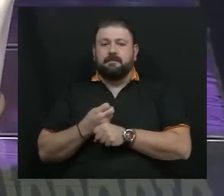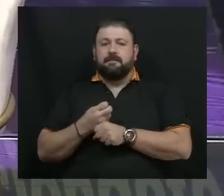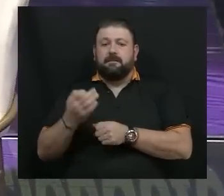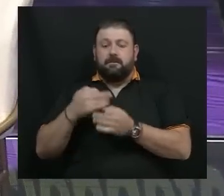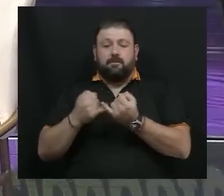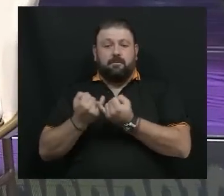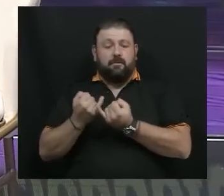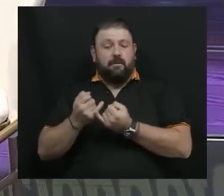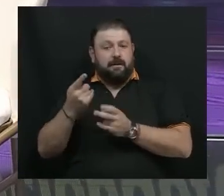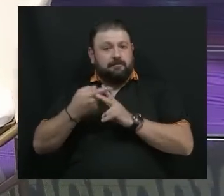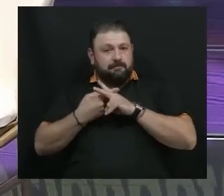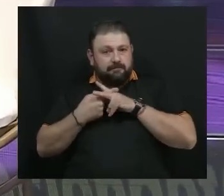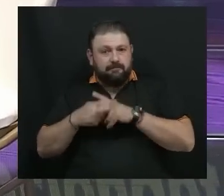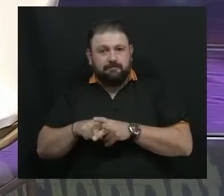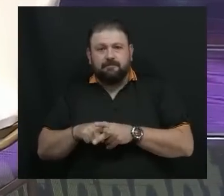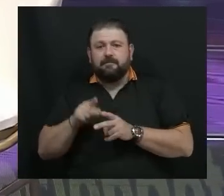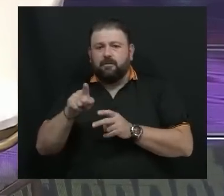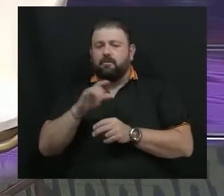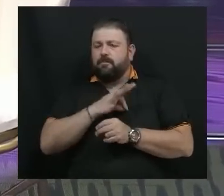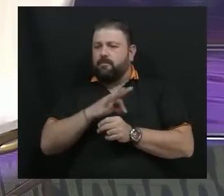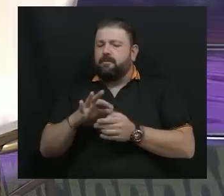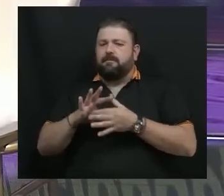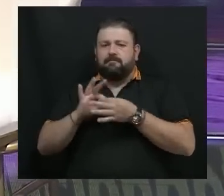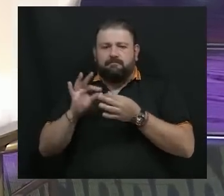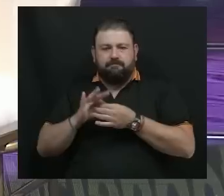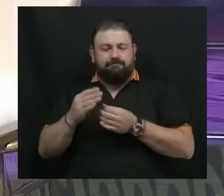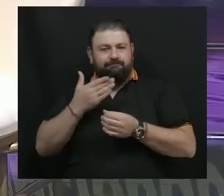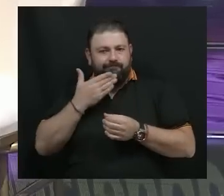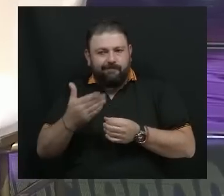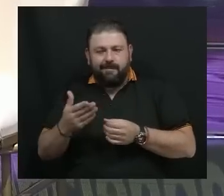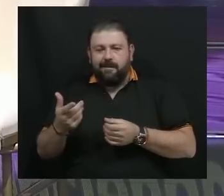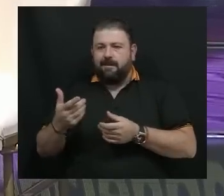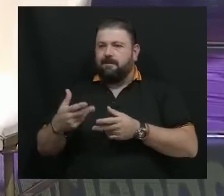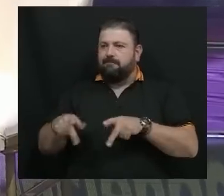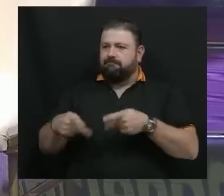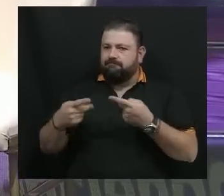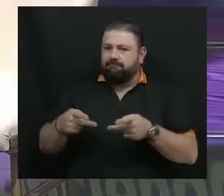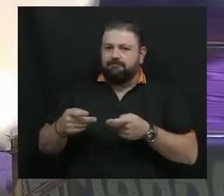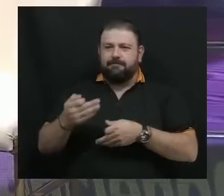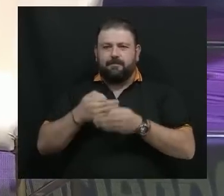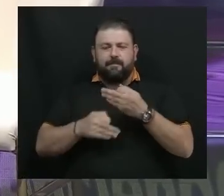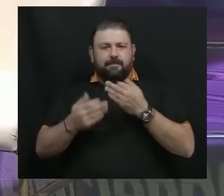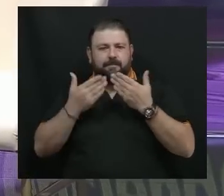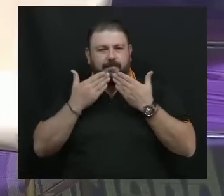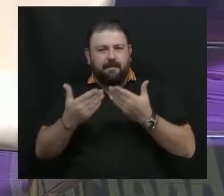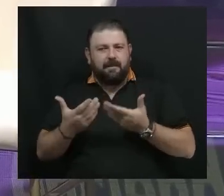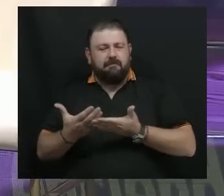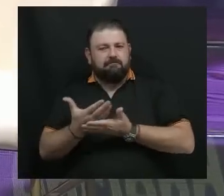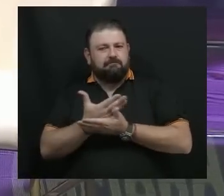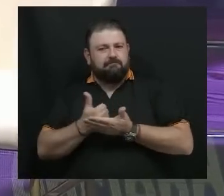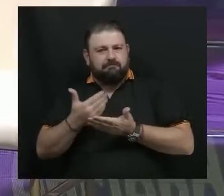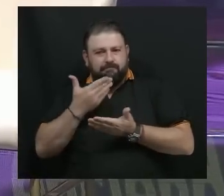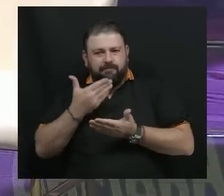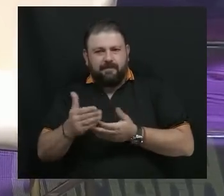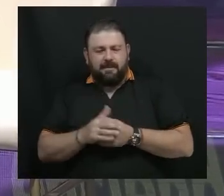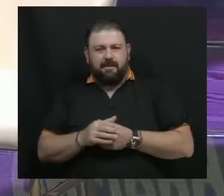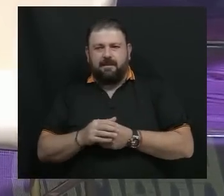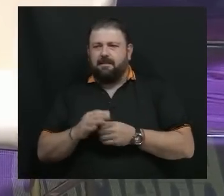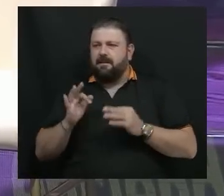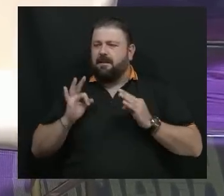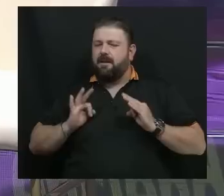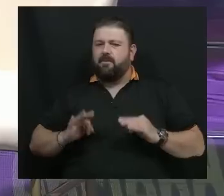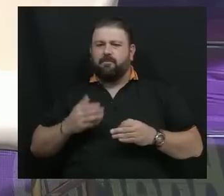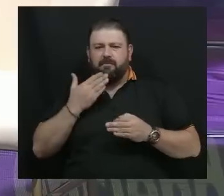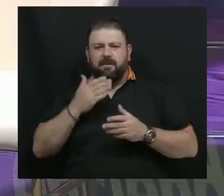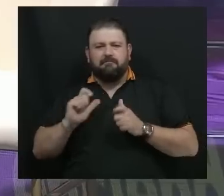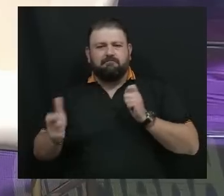así. Que construyas una estabilidad económica, una libertad, una tranquilidad económica. ¿A quién le gustaría nunca más